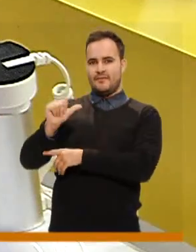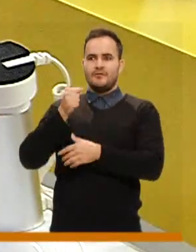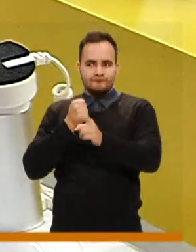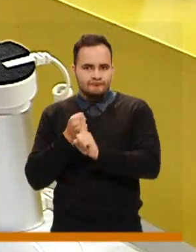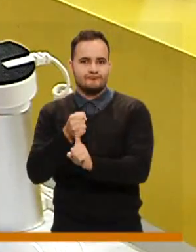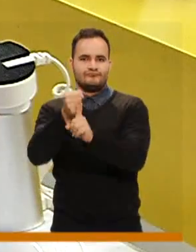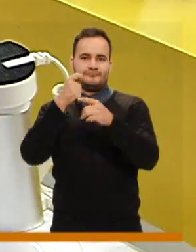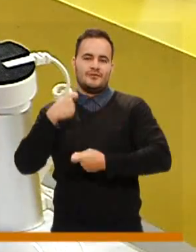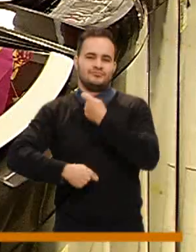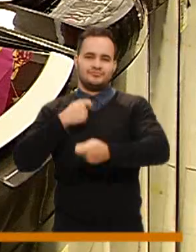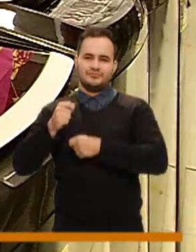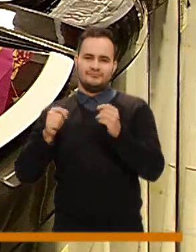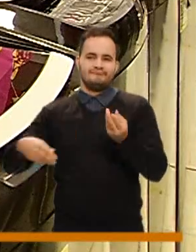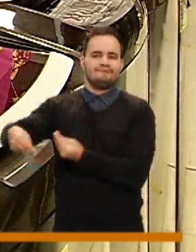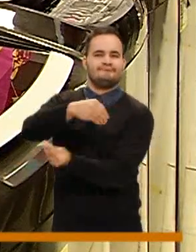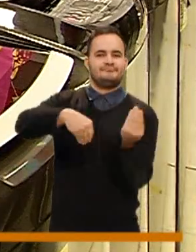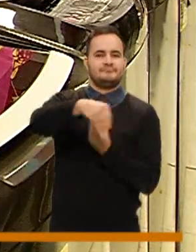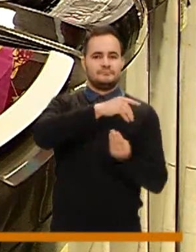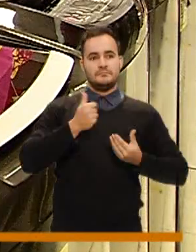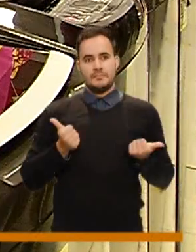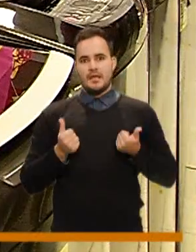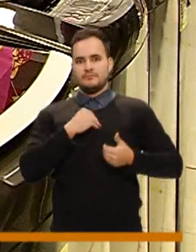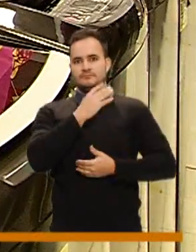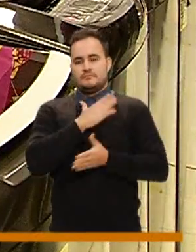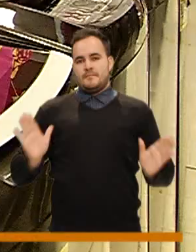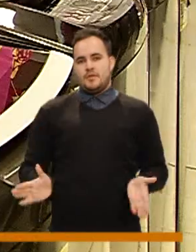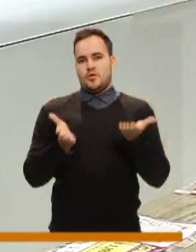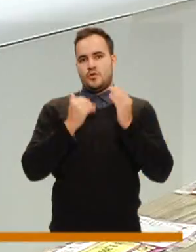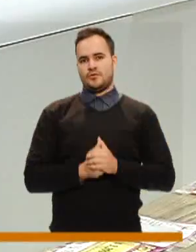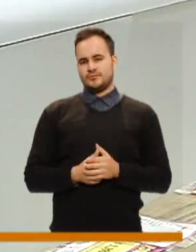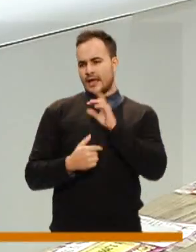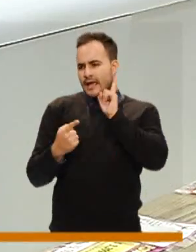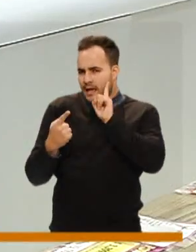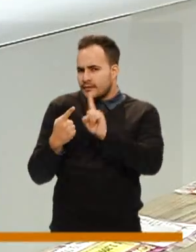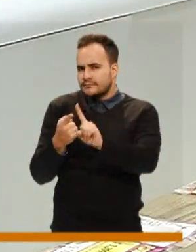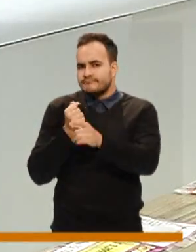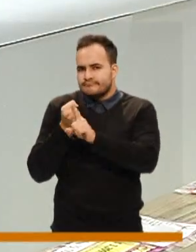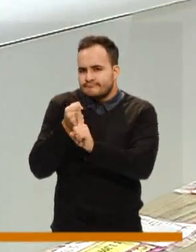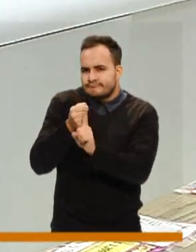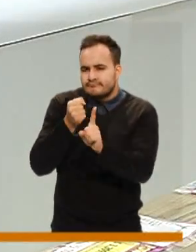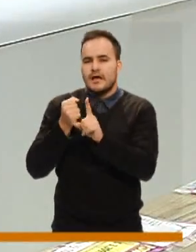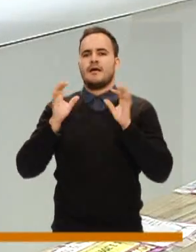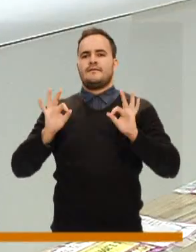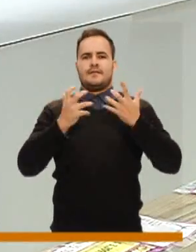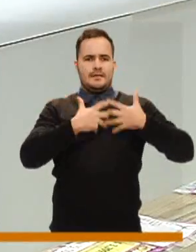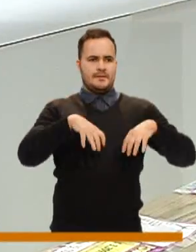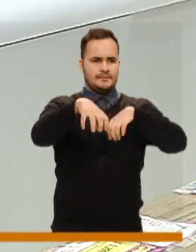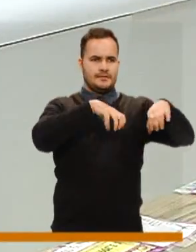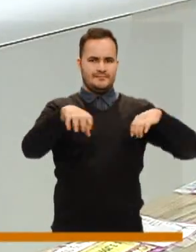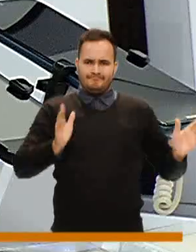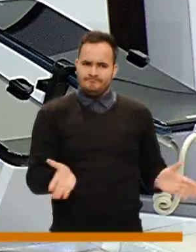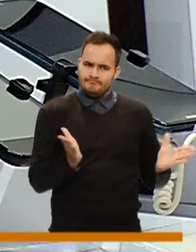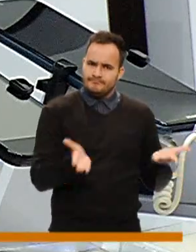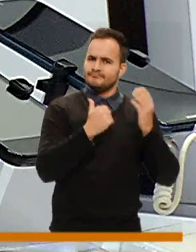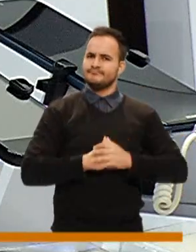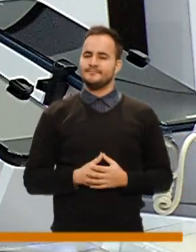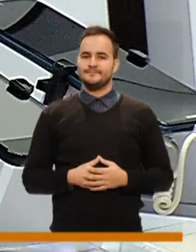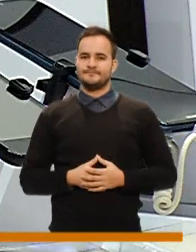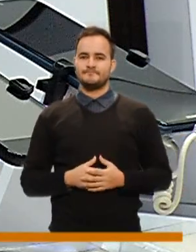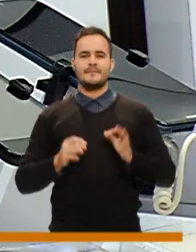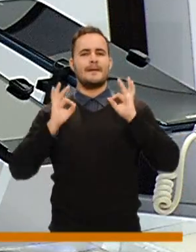impulso a su actividad y compensar la reducción de sus ingresos este año, dinamizando también la actividad empresarial en